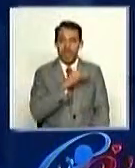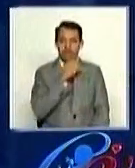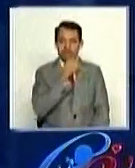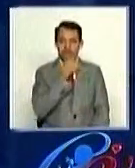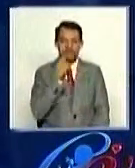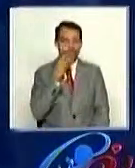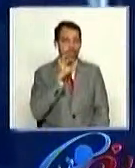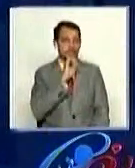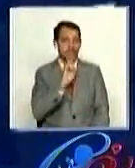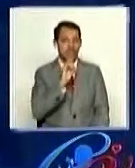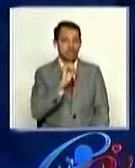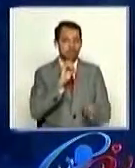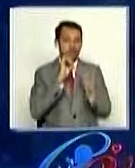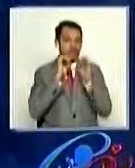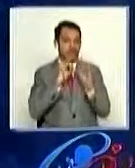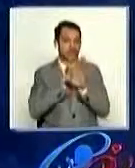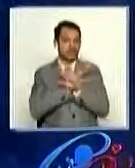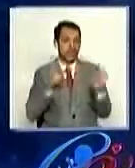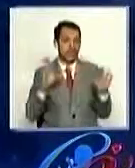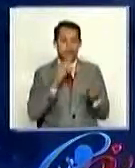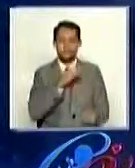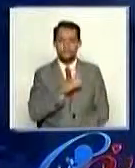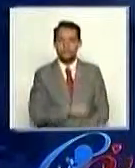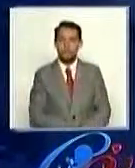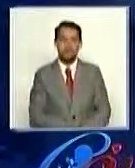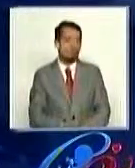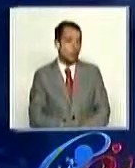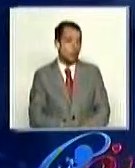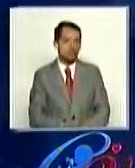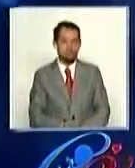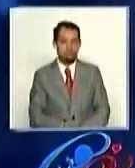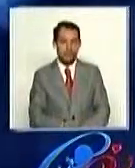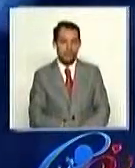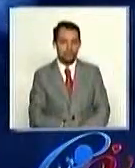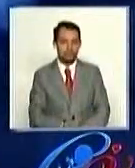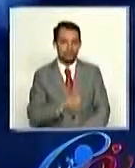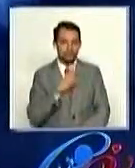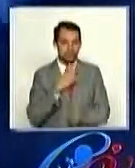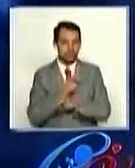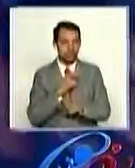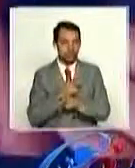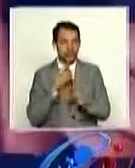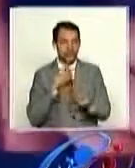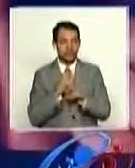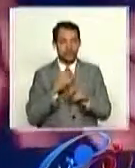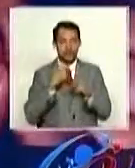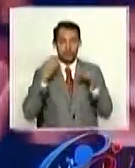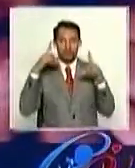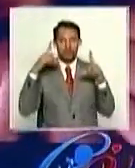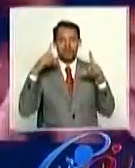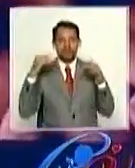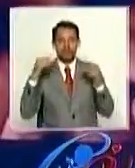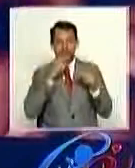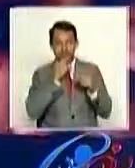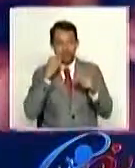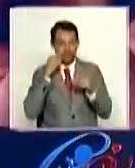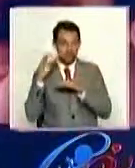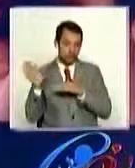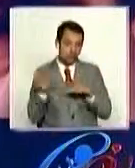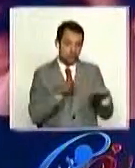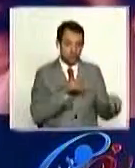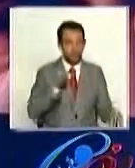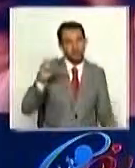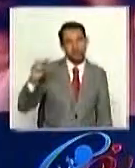podíamos apreciar el reborde y nos encontramos pues esta sorpresa de este implante. Este es otro